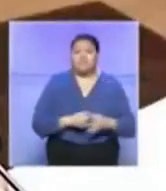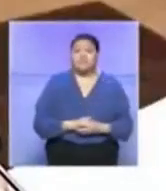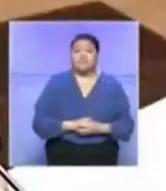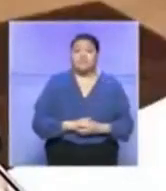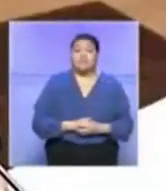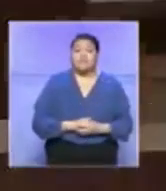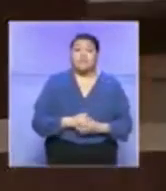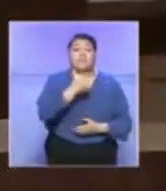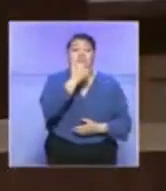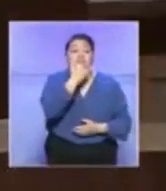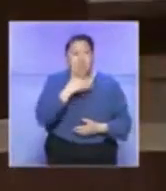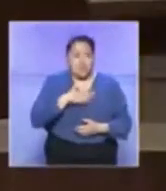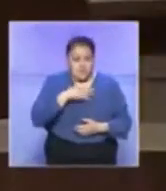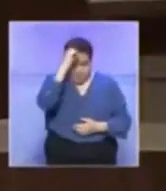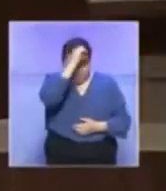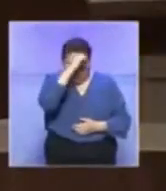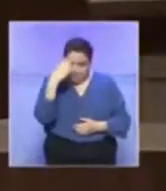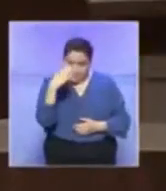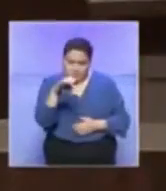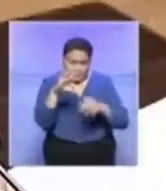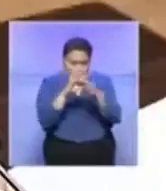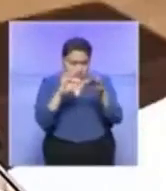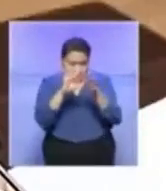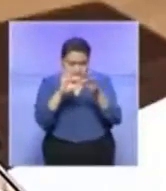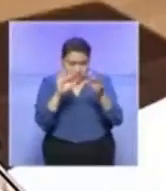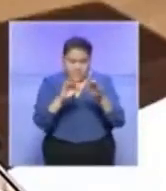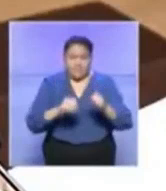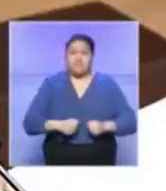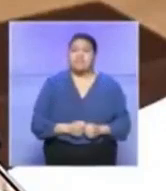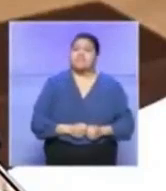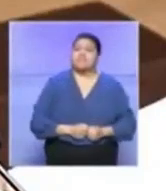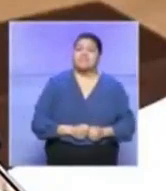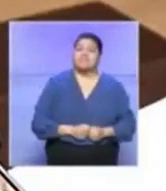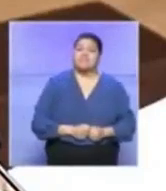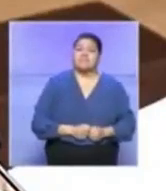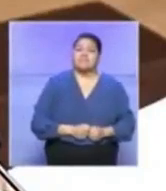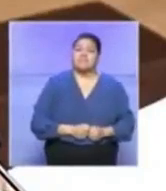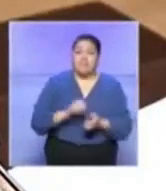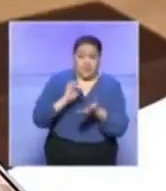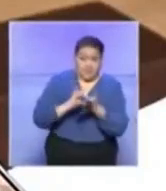es noticia de última hora. Como veían, estaba hace unos momentos la